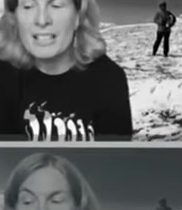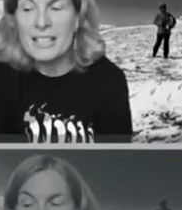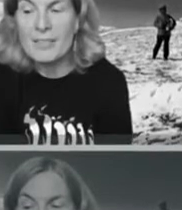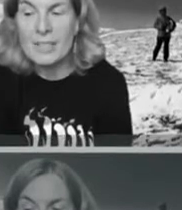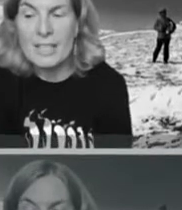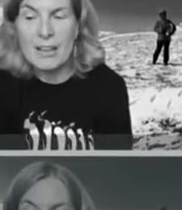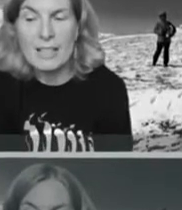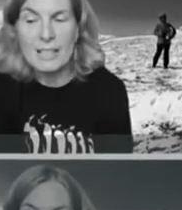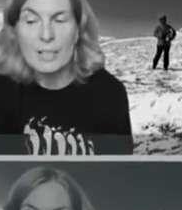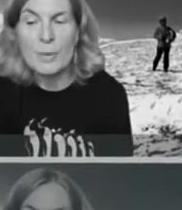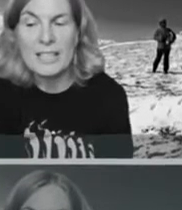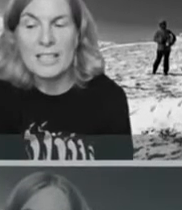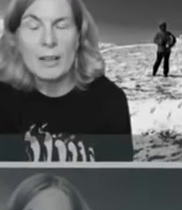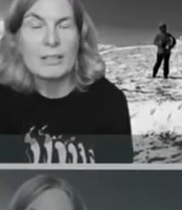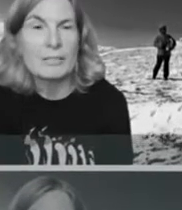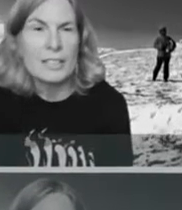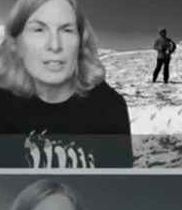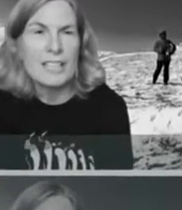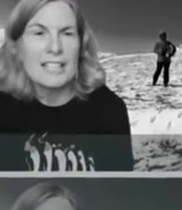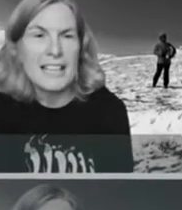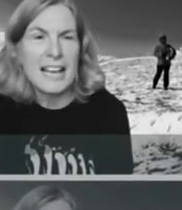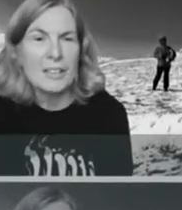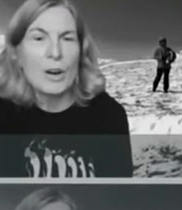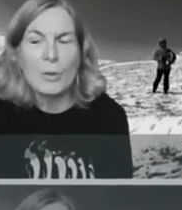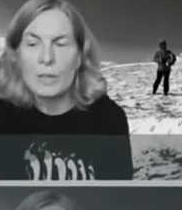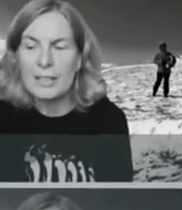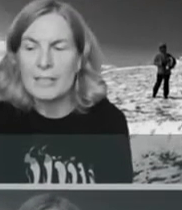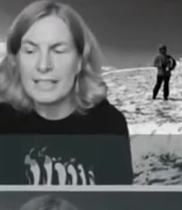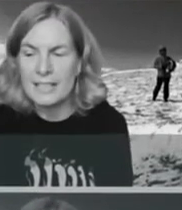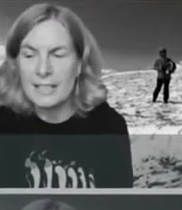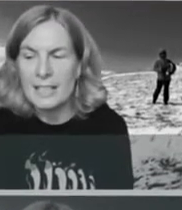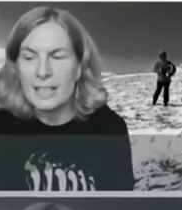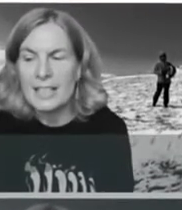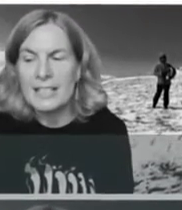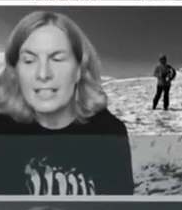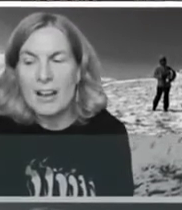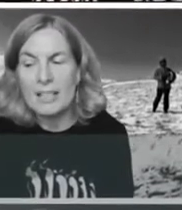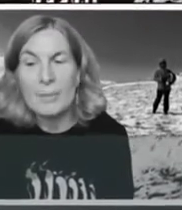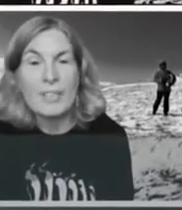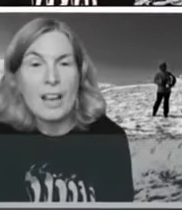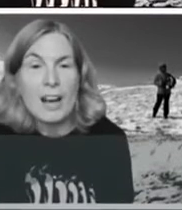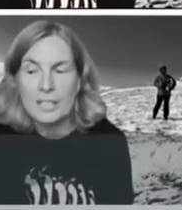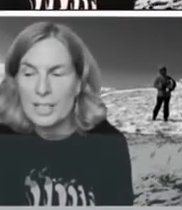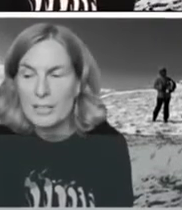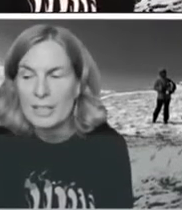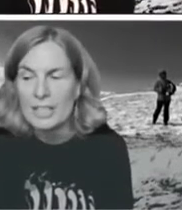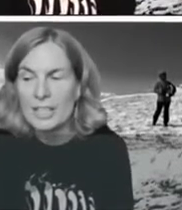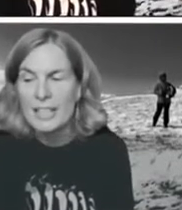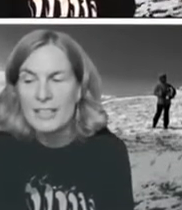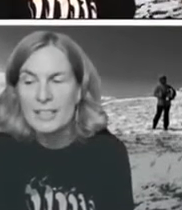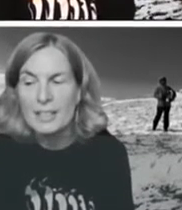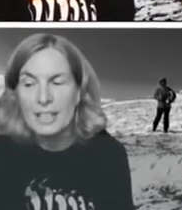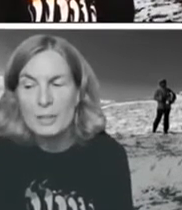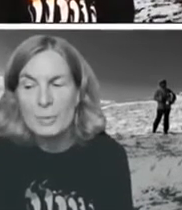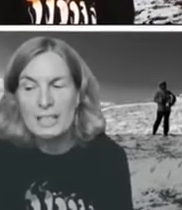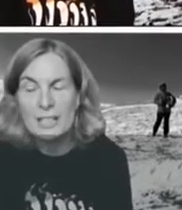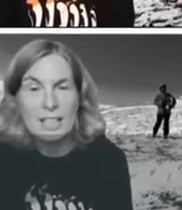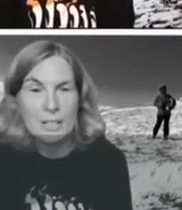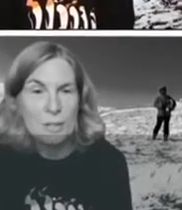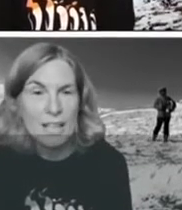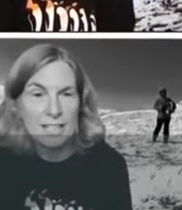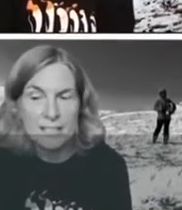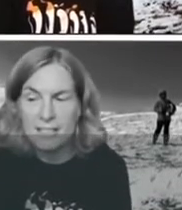negro, el tamaño del agujero de ozono antártico, cada primavera, desde 1979 hasta